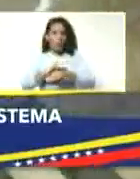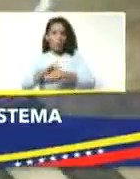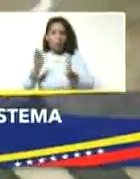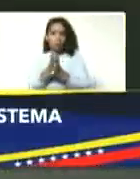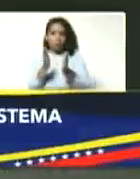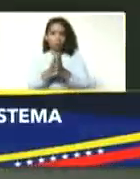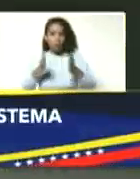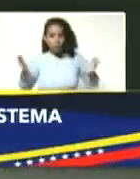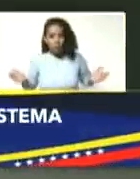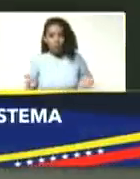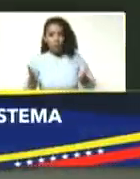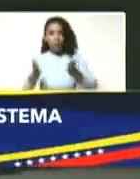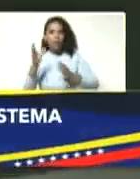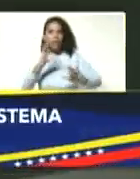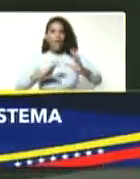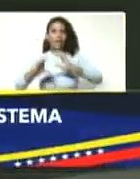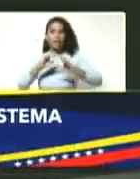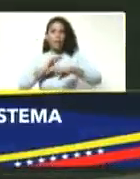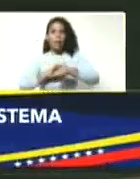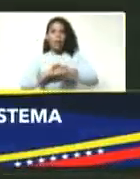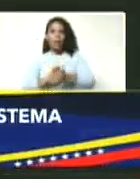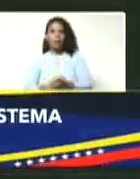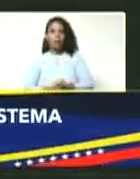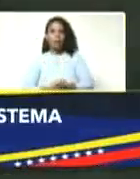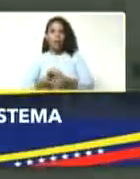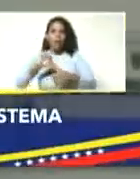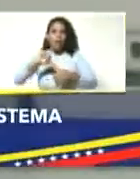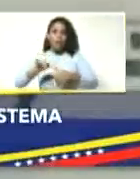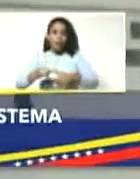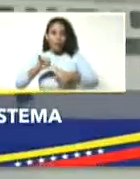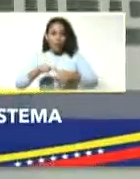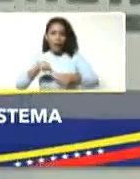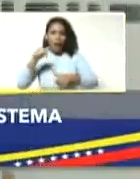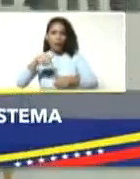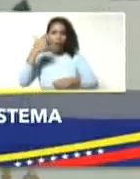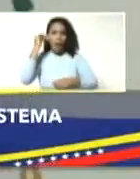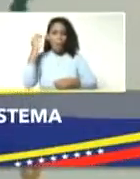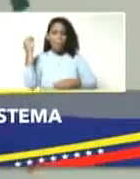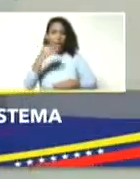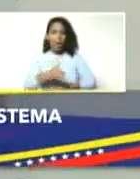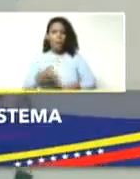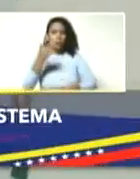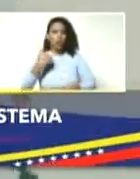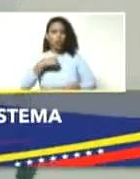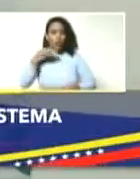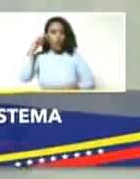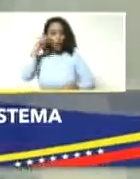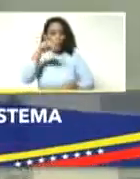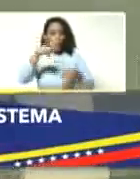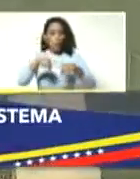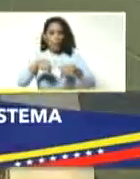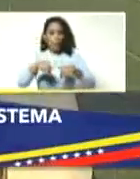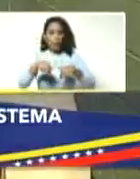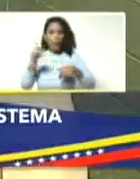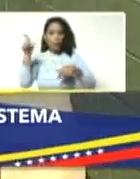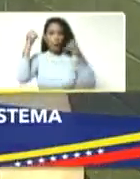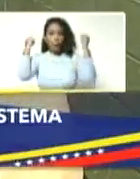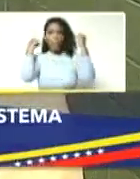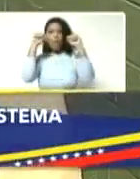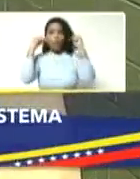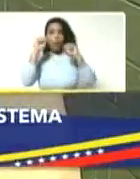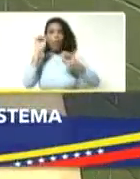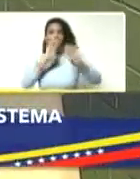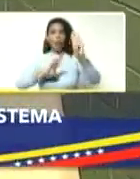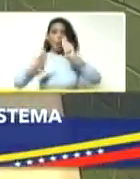a estudiar esas carreras de las ciencias médicas. Correcto. Ingeniería, aquí tenemos... Lo más importante que nosotros vemos aquí ahorita es esto, para las prácticas biológicas,